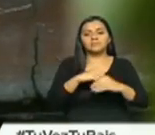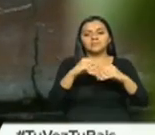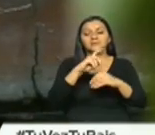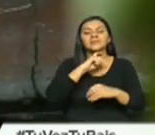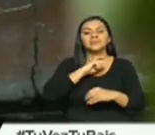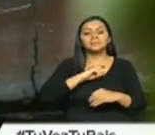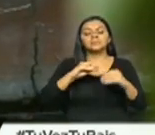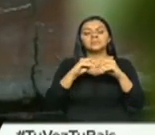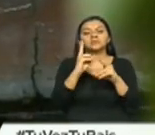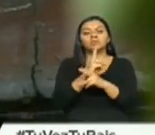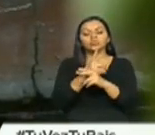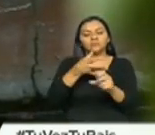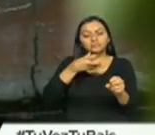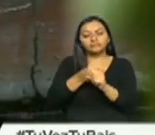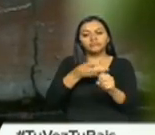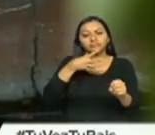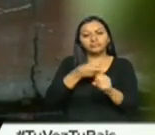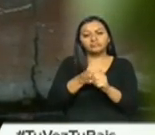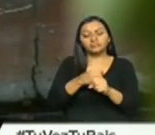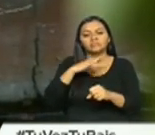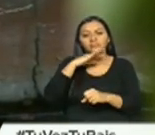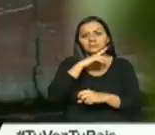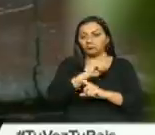sequía y el uso de pesticidas contaminantes.